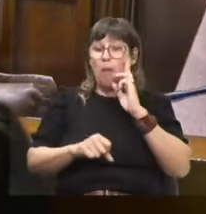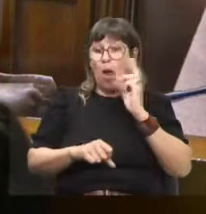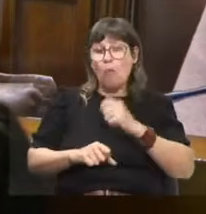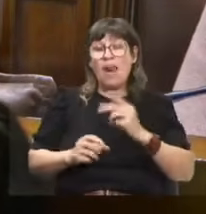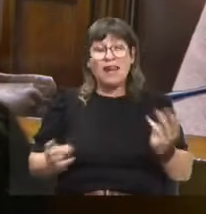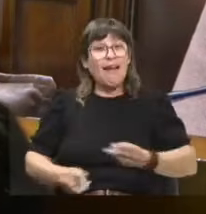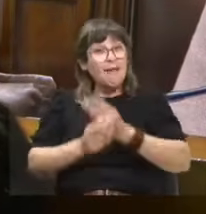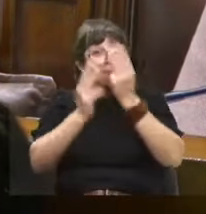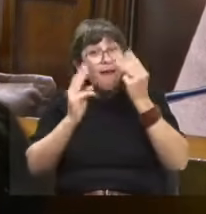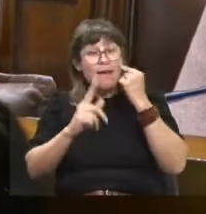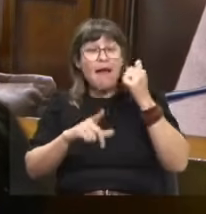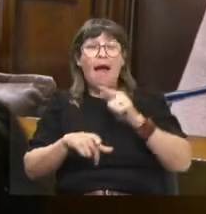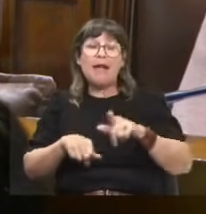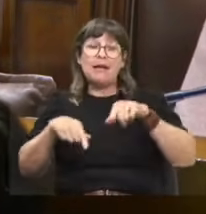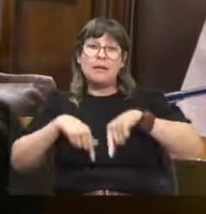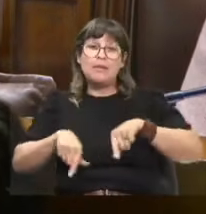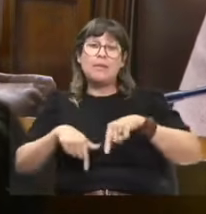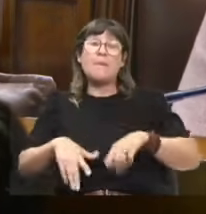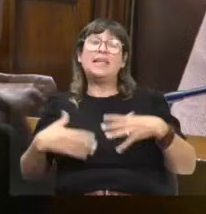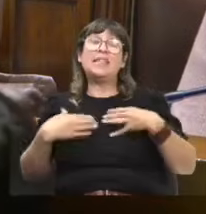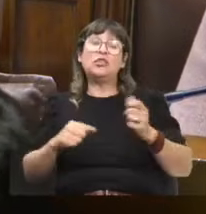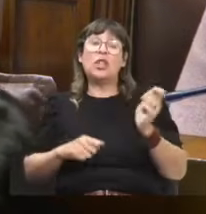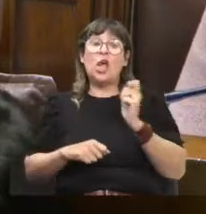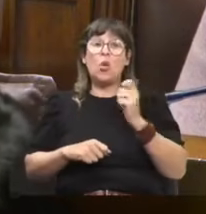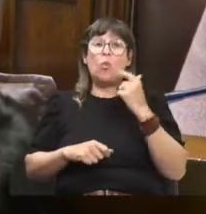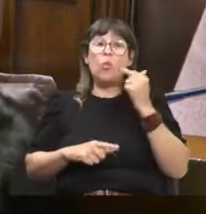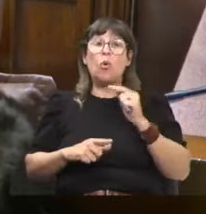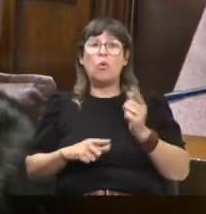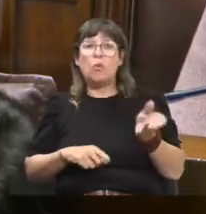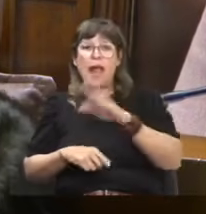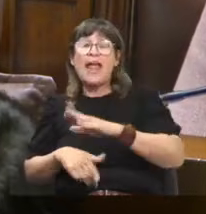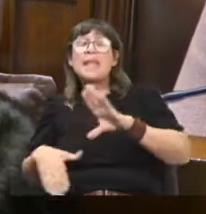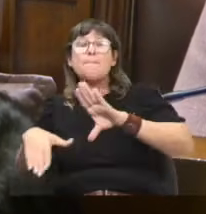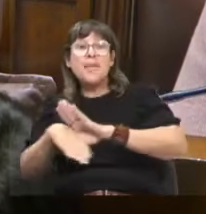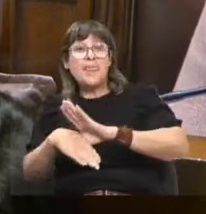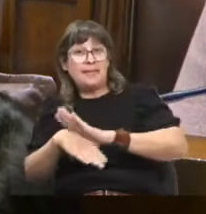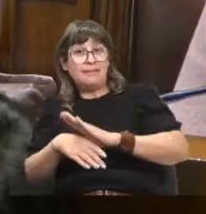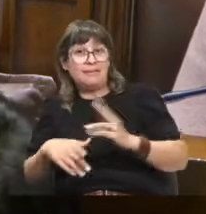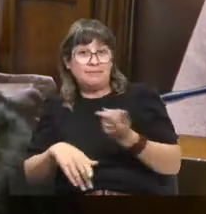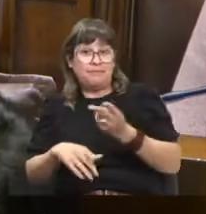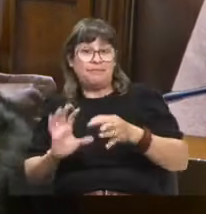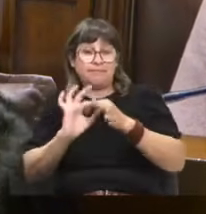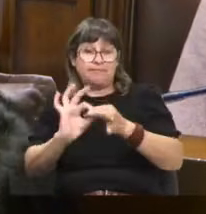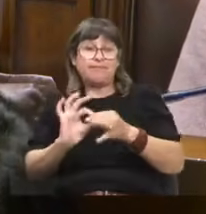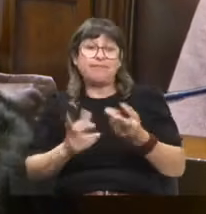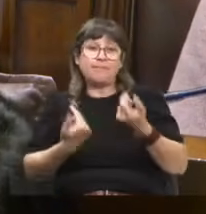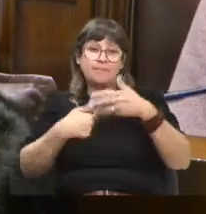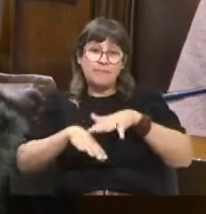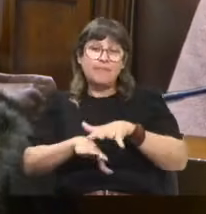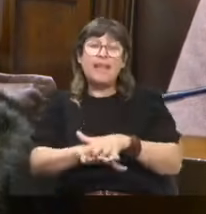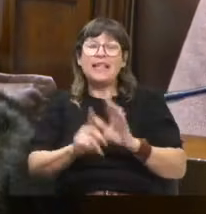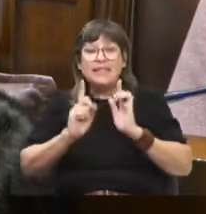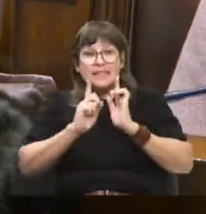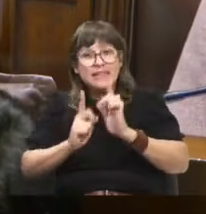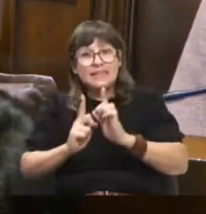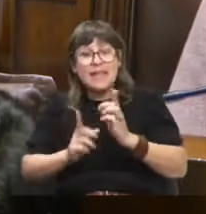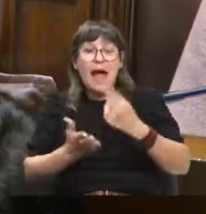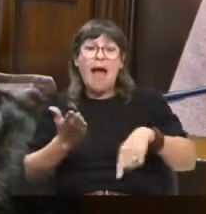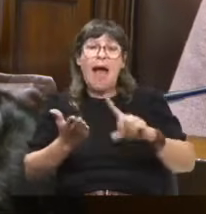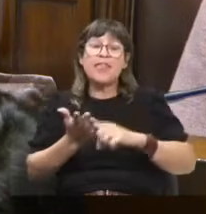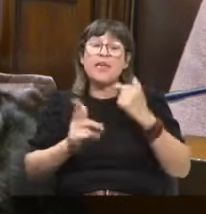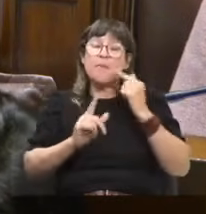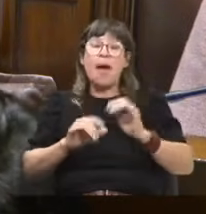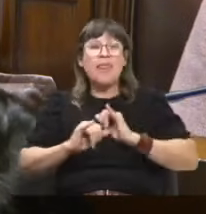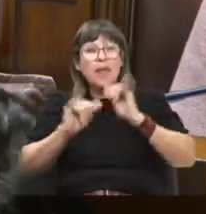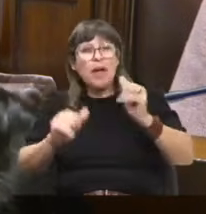general entre el Ministerio de Salud Pública y el Ministerio de Desarrollo Social para la integralidad de la atención, además de las campañas